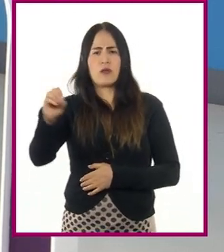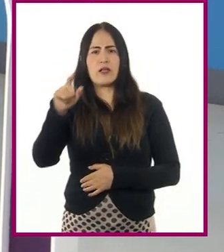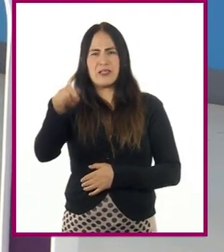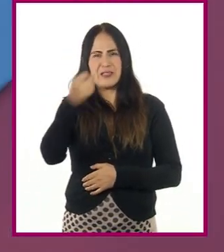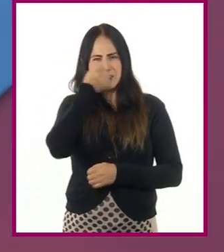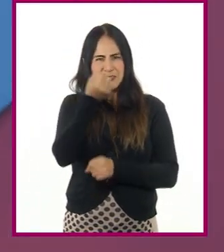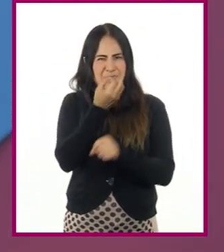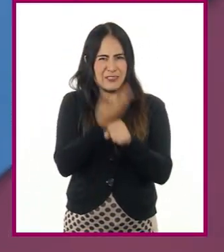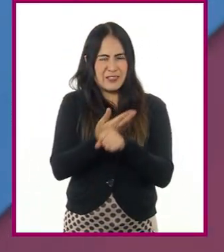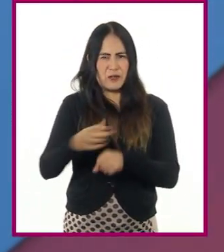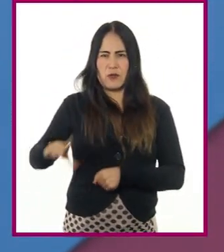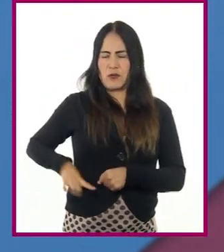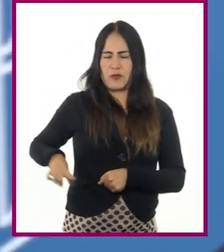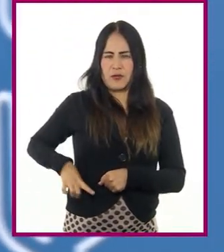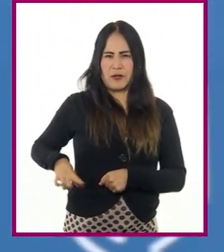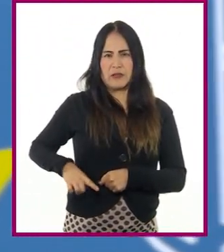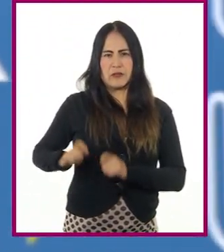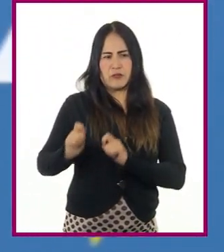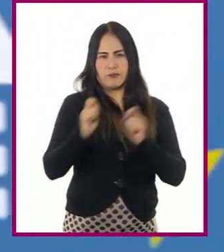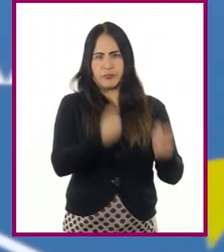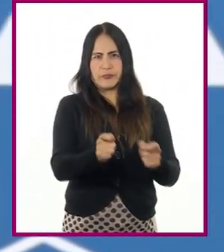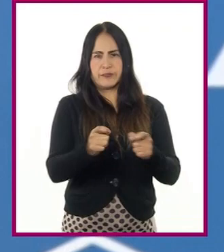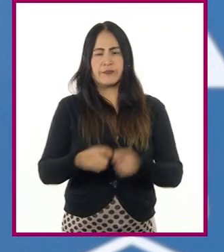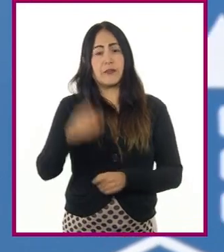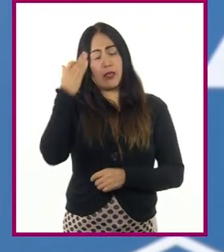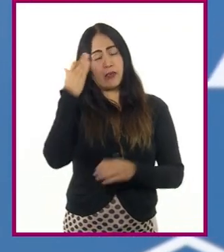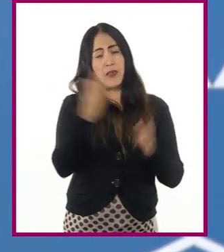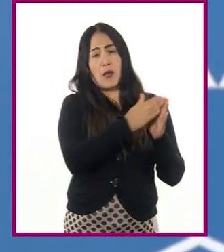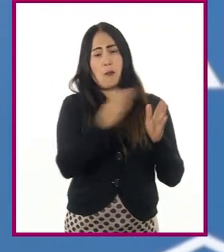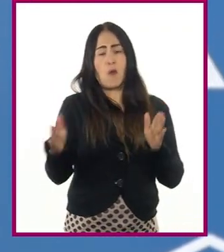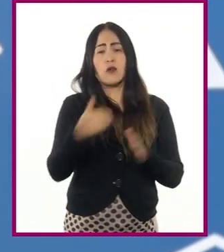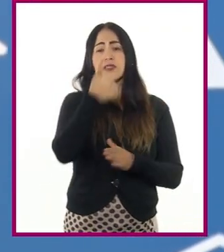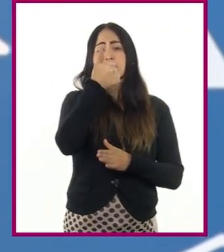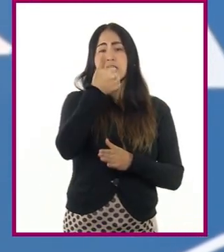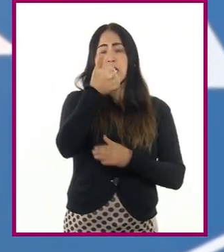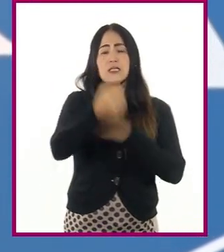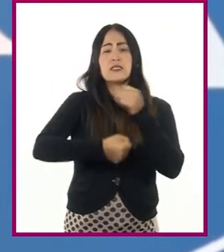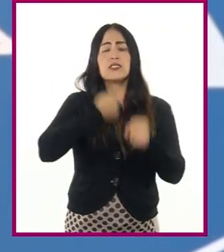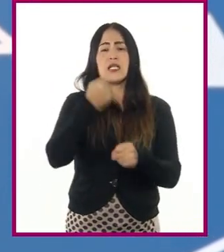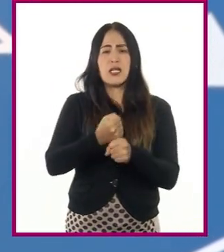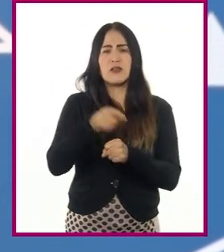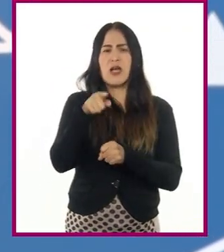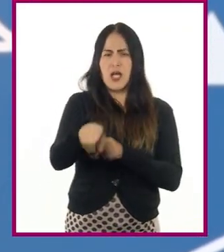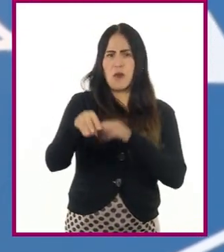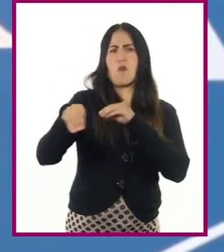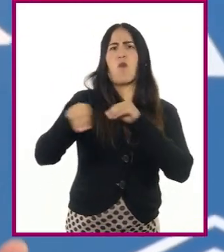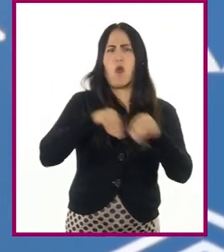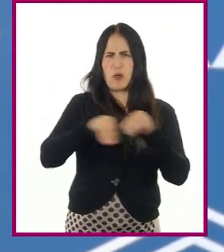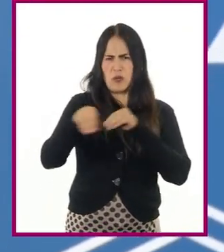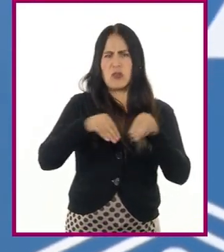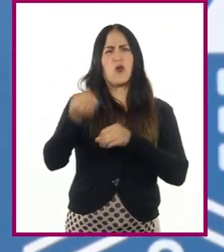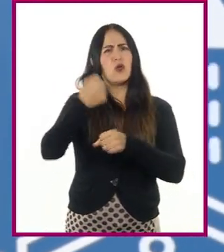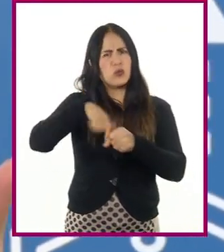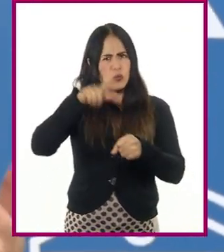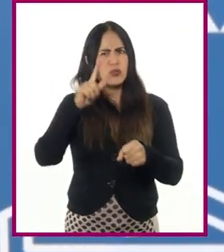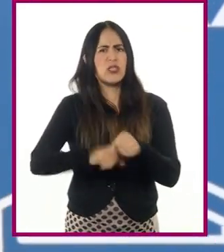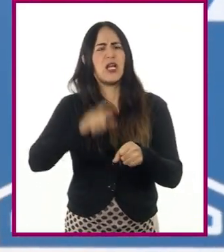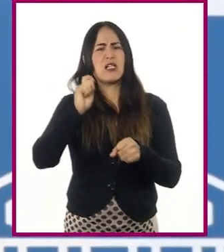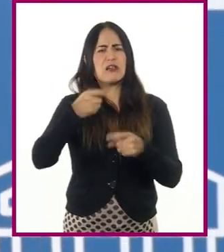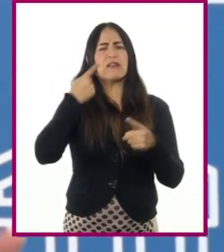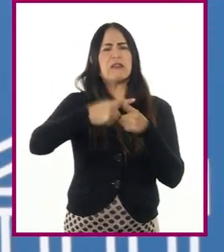Gobernación. A lo largo de ese sexenio se dieron movimientos sociales protagonizados por